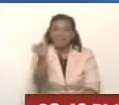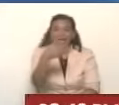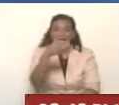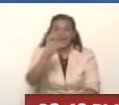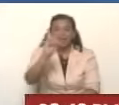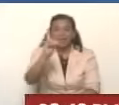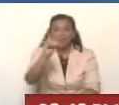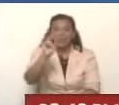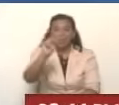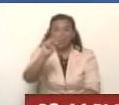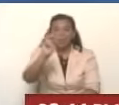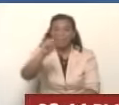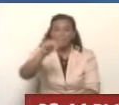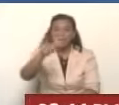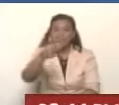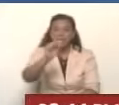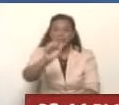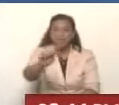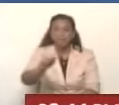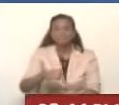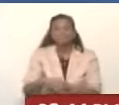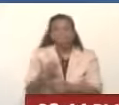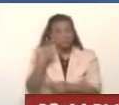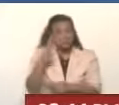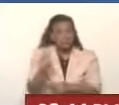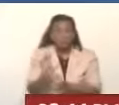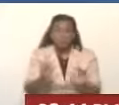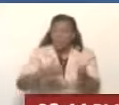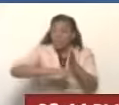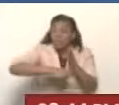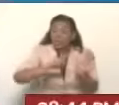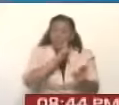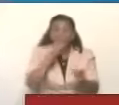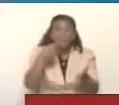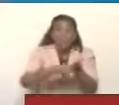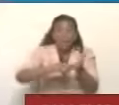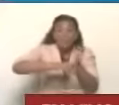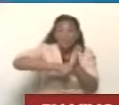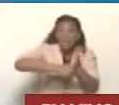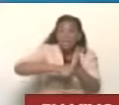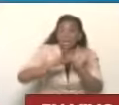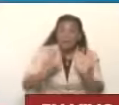tres? Ajá. O sea que tú estás santificada desde niña.